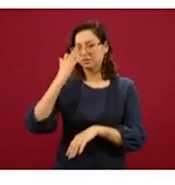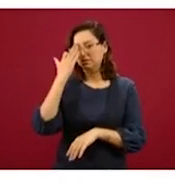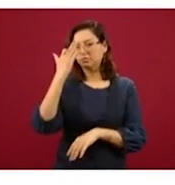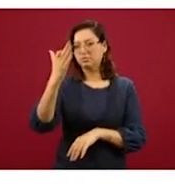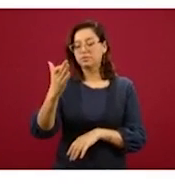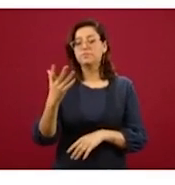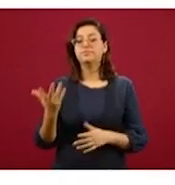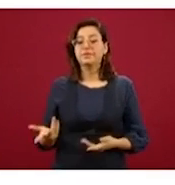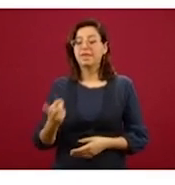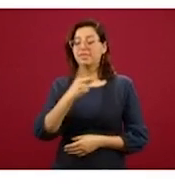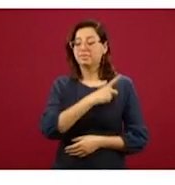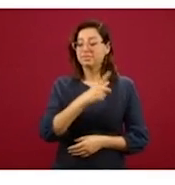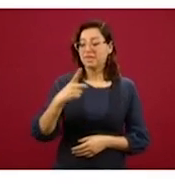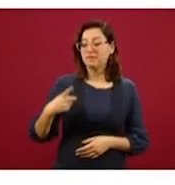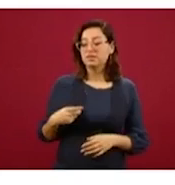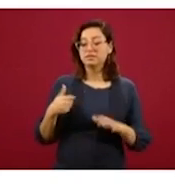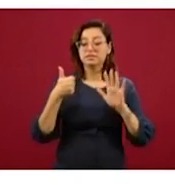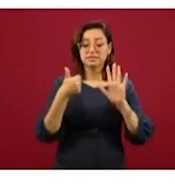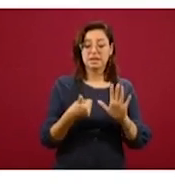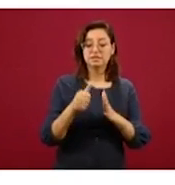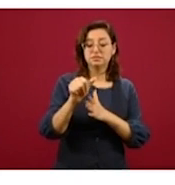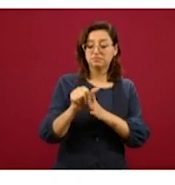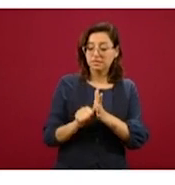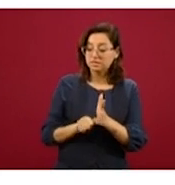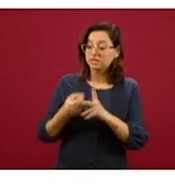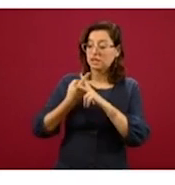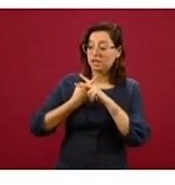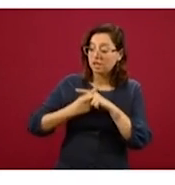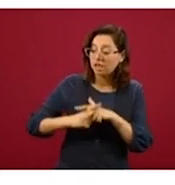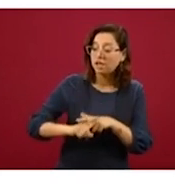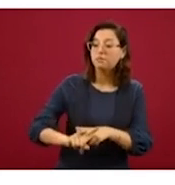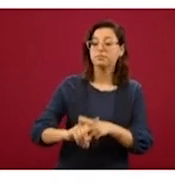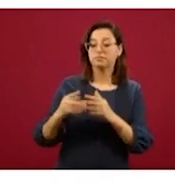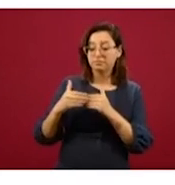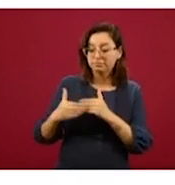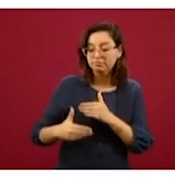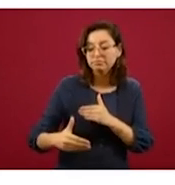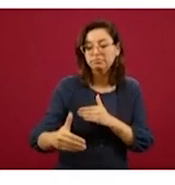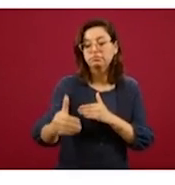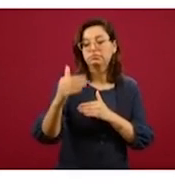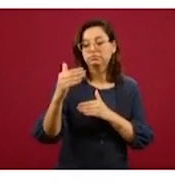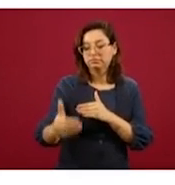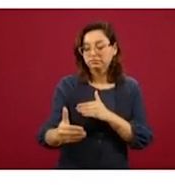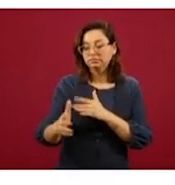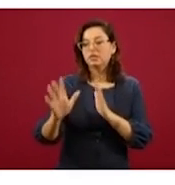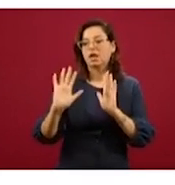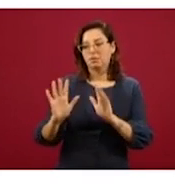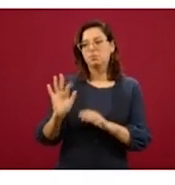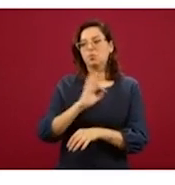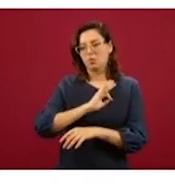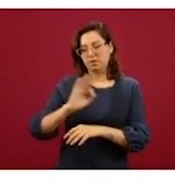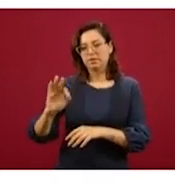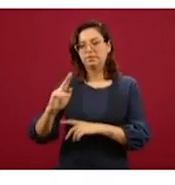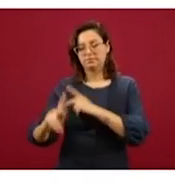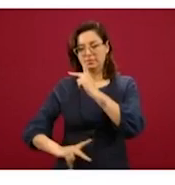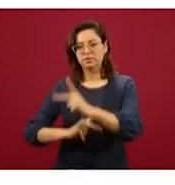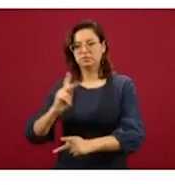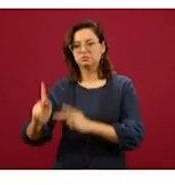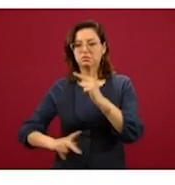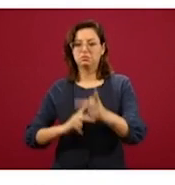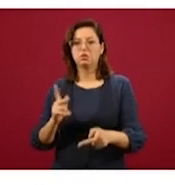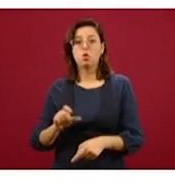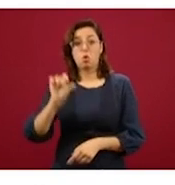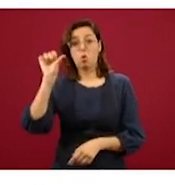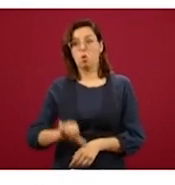que tengan al menos 6 meses de haber arrancado su emprendimiento y entonces tenemos que más